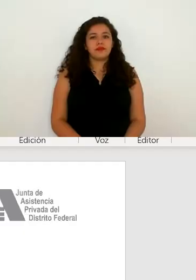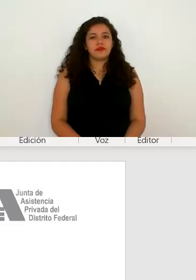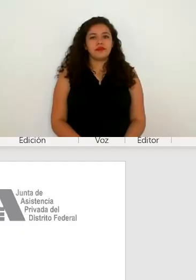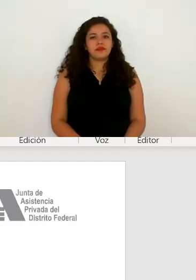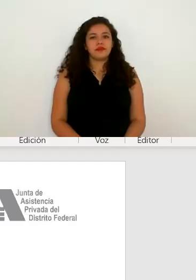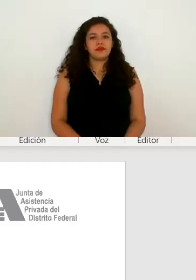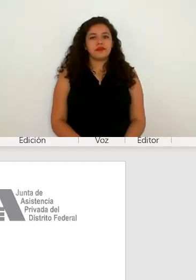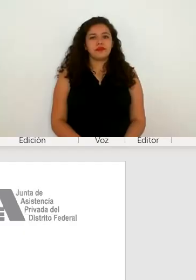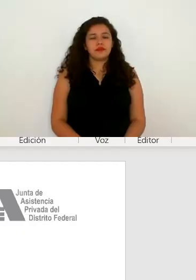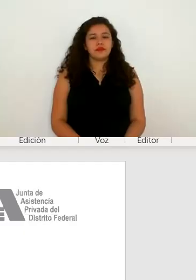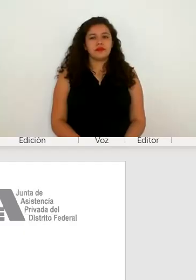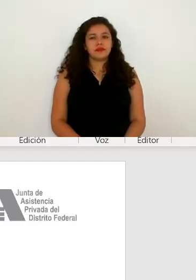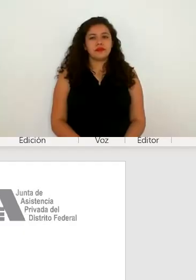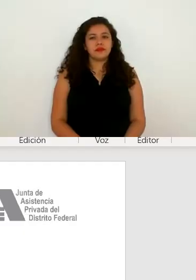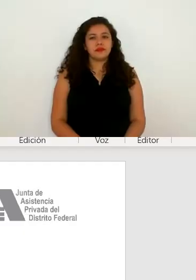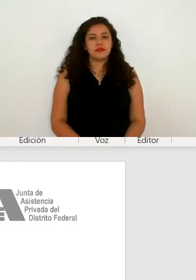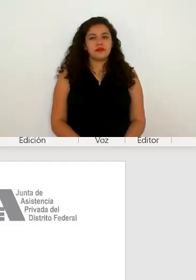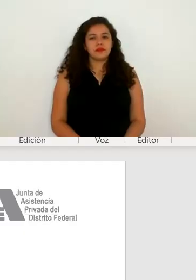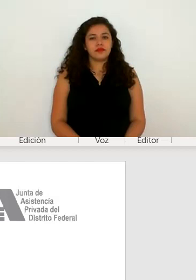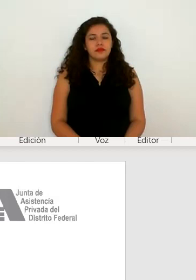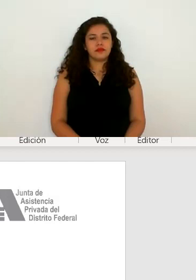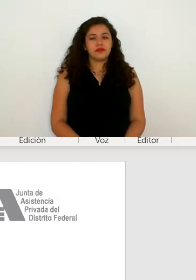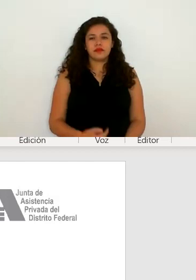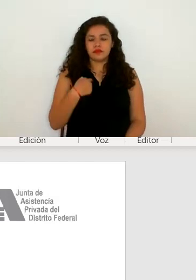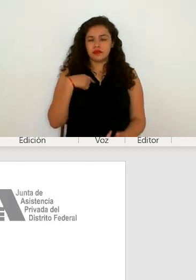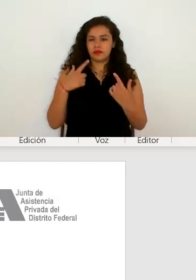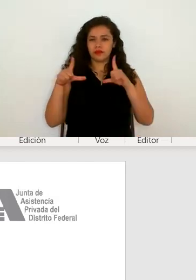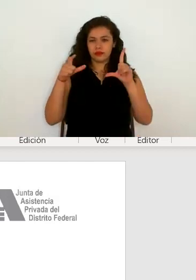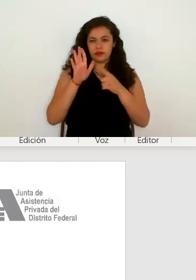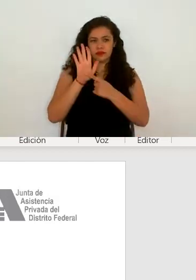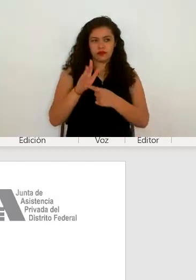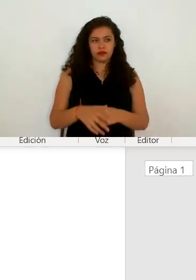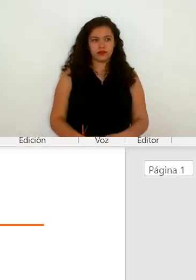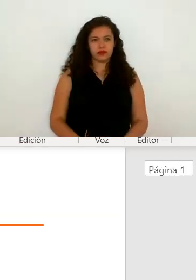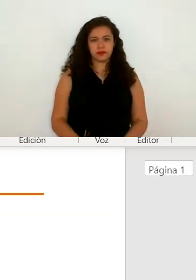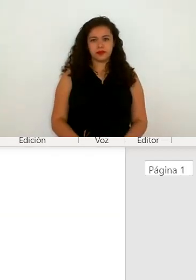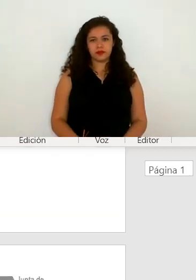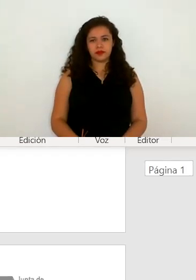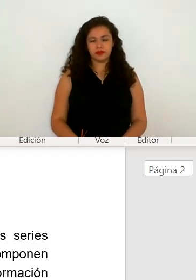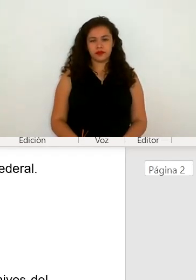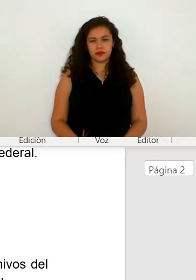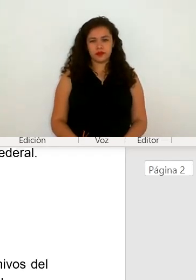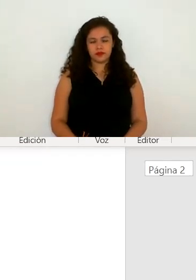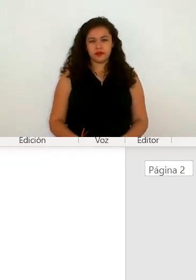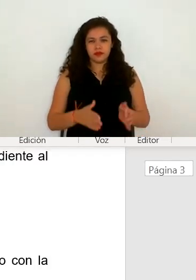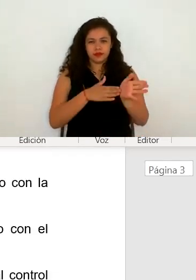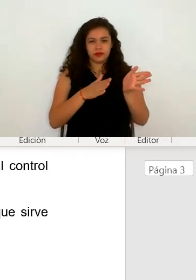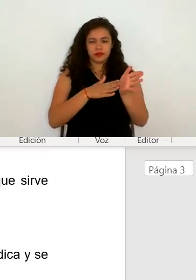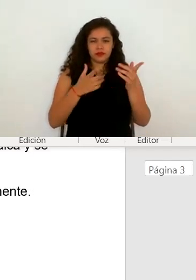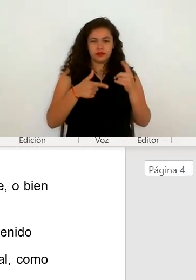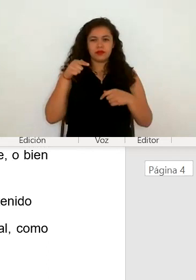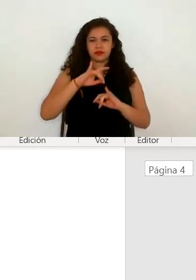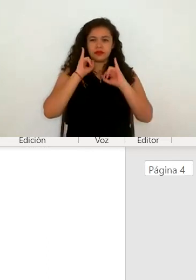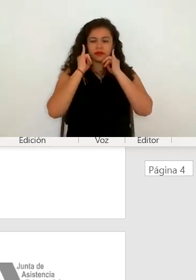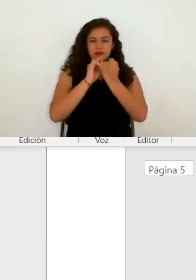Uh-huh. Miren, déjenme mostrarles. A ver, están el catálogo de disposición documental de la